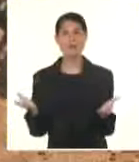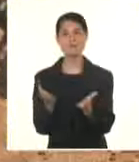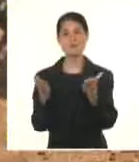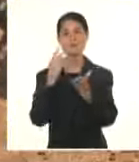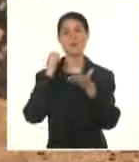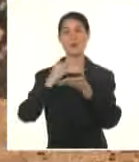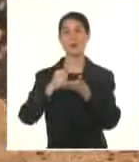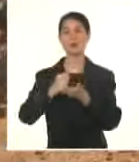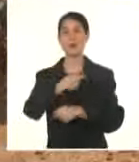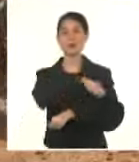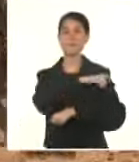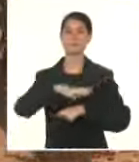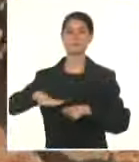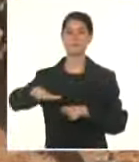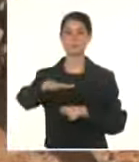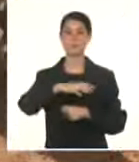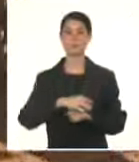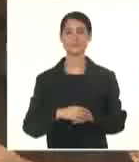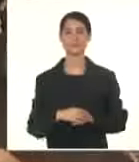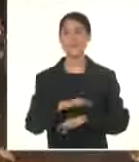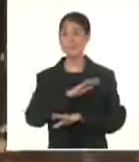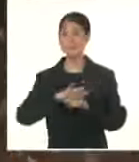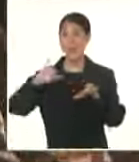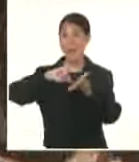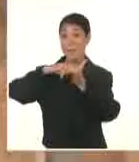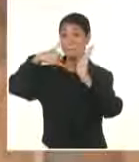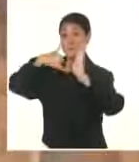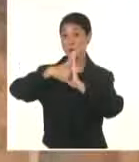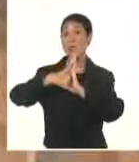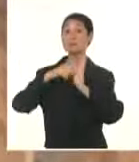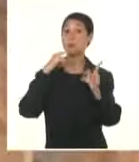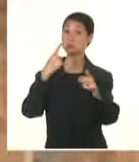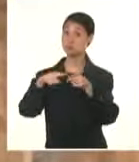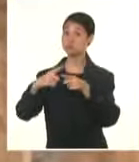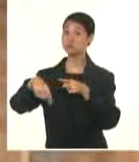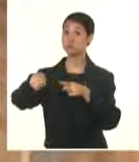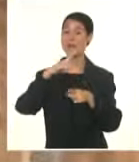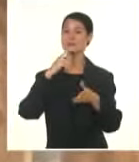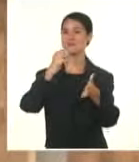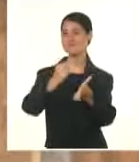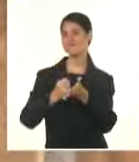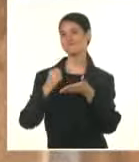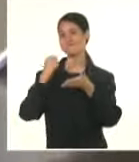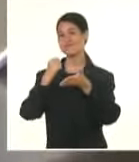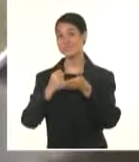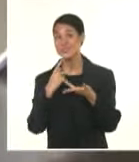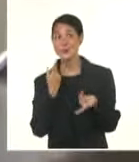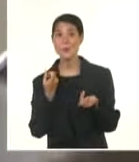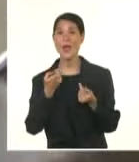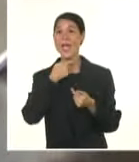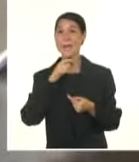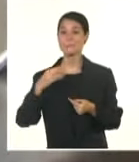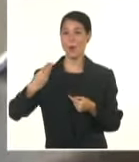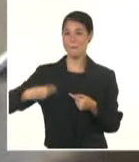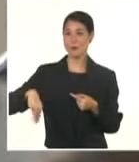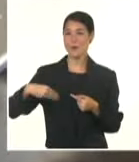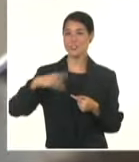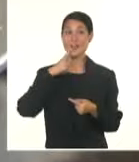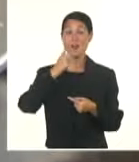El proyecto Red de Leche de Cabra y sus derivados permite aprovechar de una mejor manera